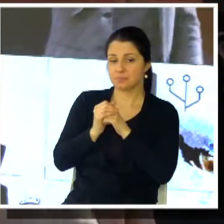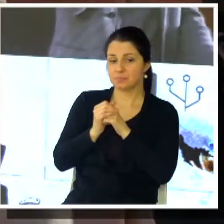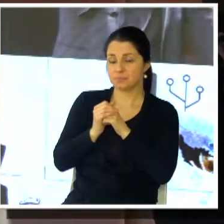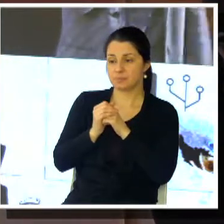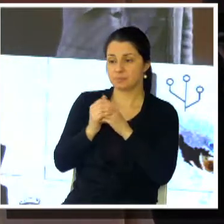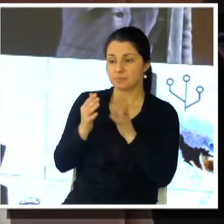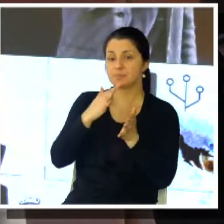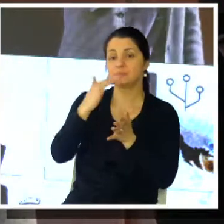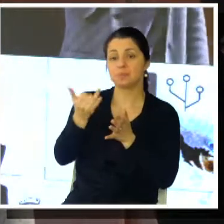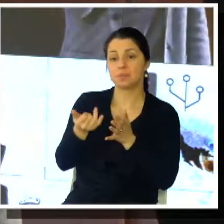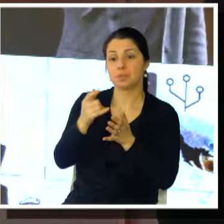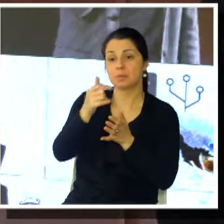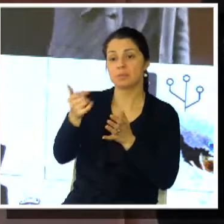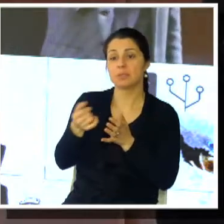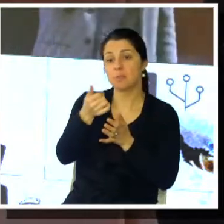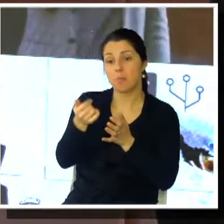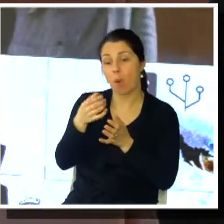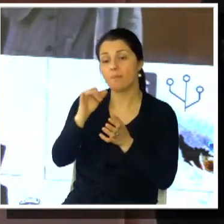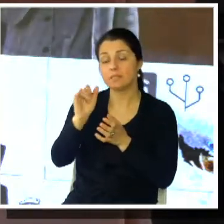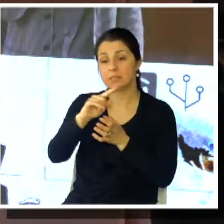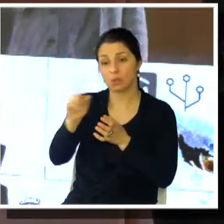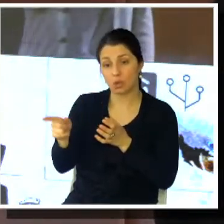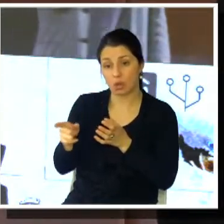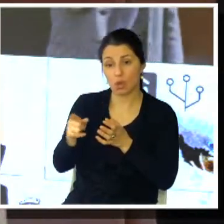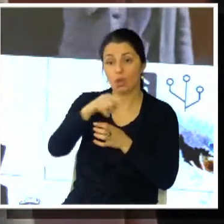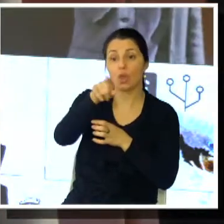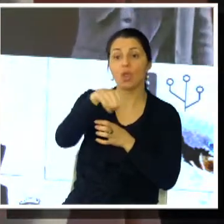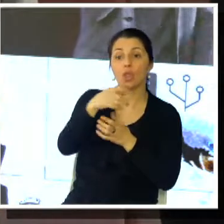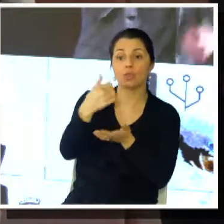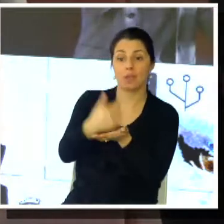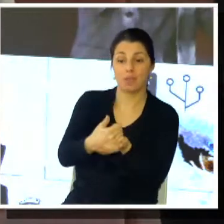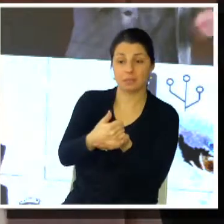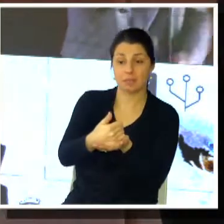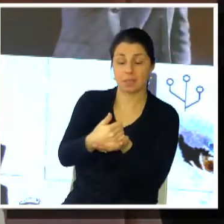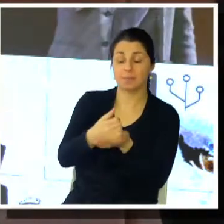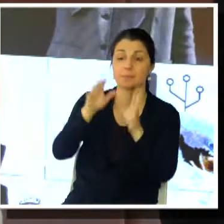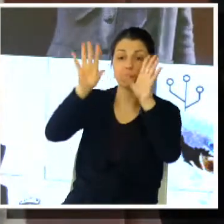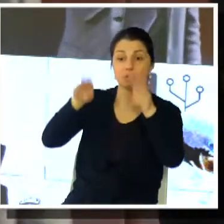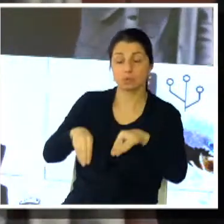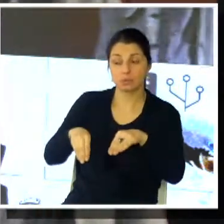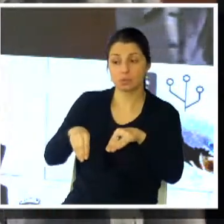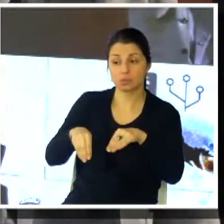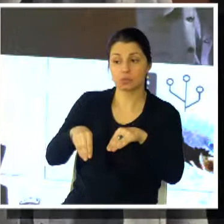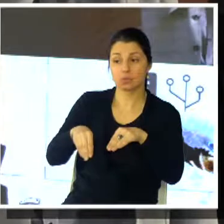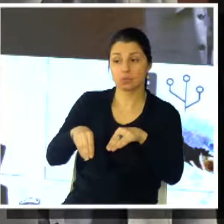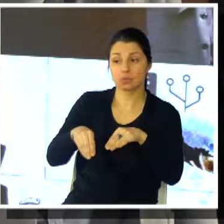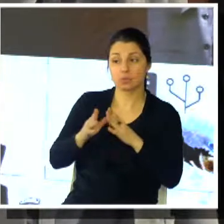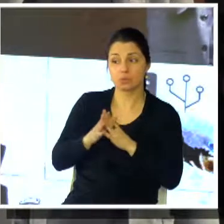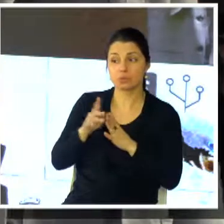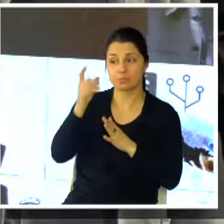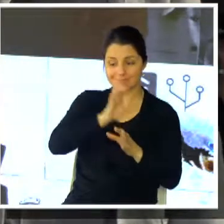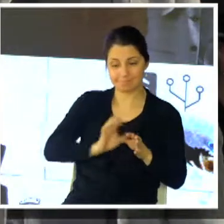Bueno, por ejemplo, si son móviles o no, si están, dónde es que están colocados. Entonces, todo eso tendrá distintas